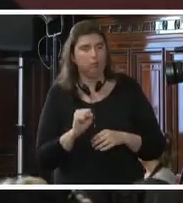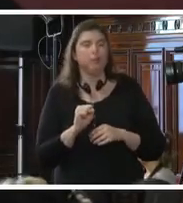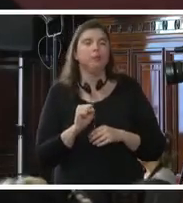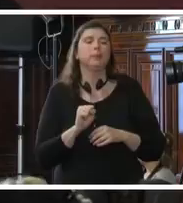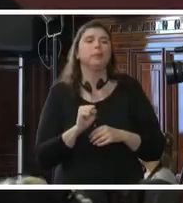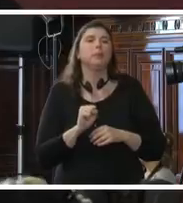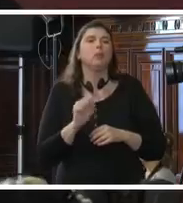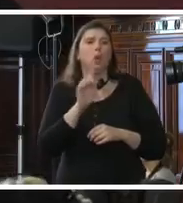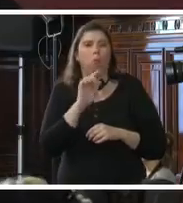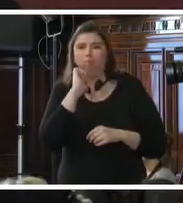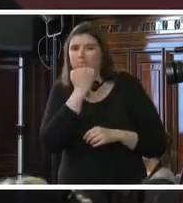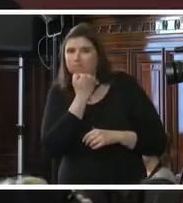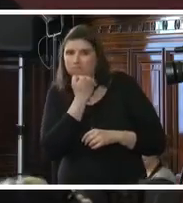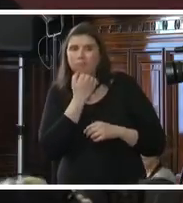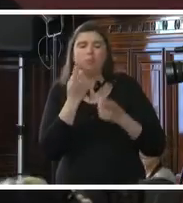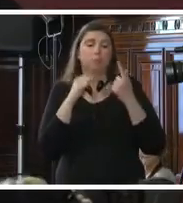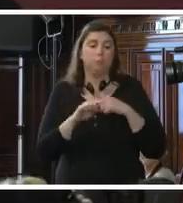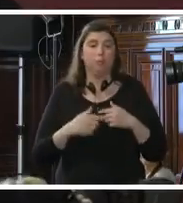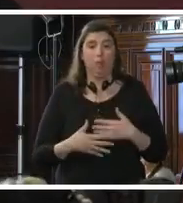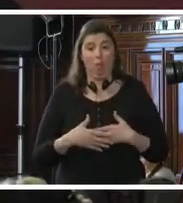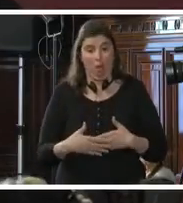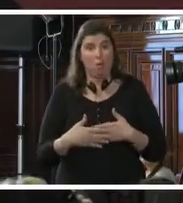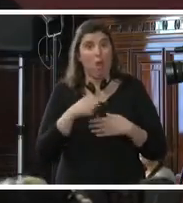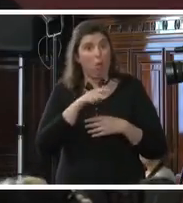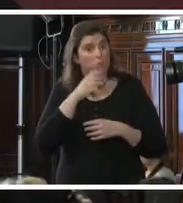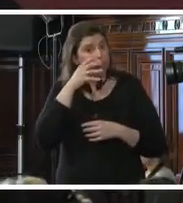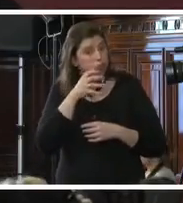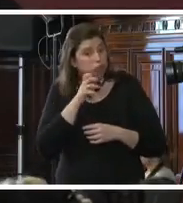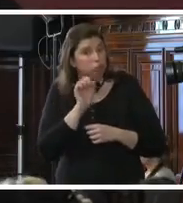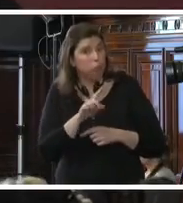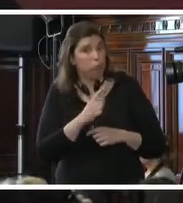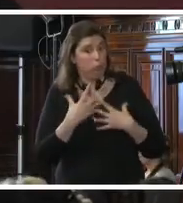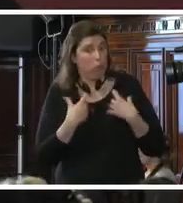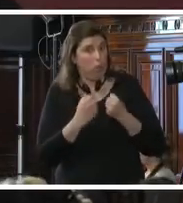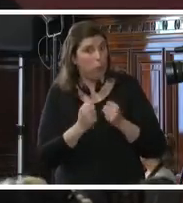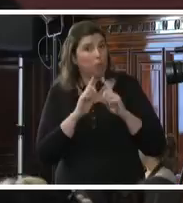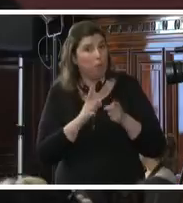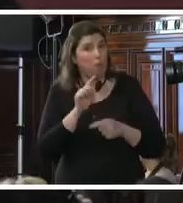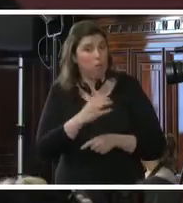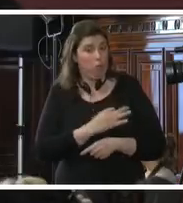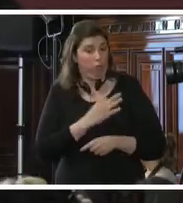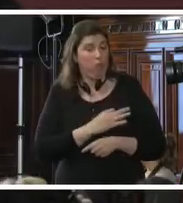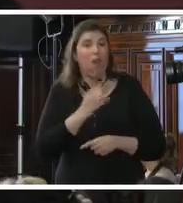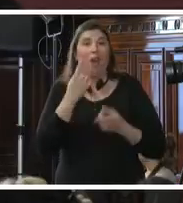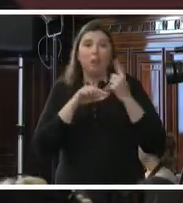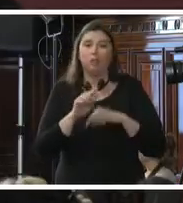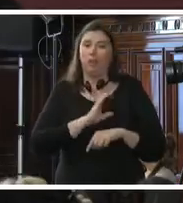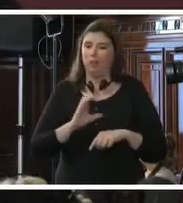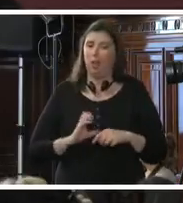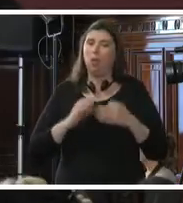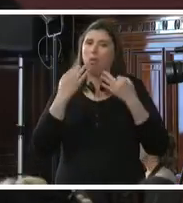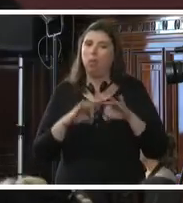niñas, los embarazos deben ser considerados de alto riesgo para su salud y su vida. Los estados deben garantizar